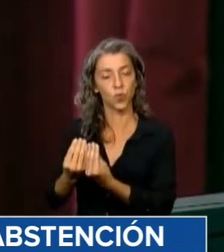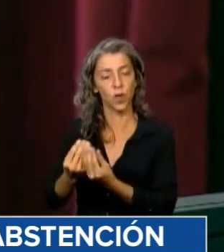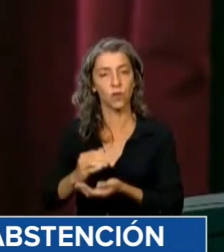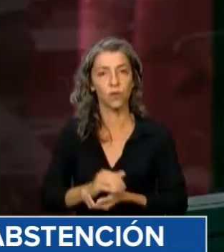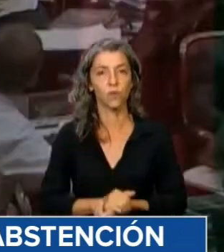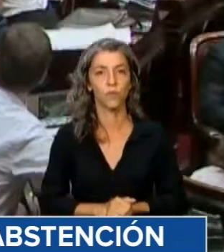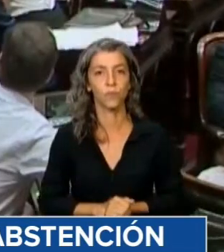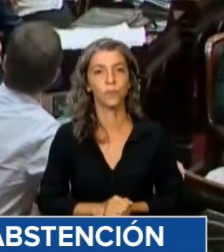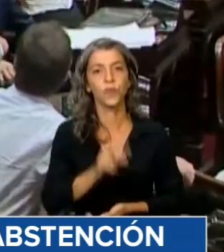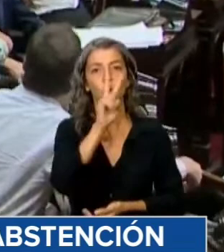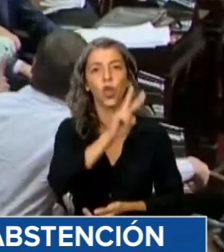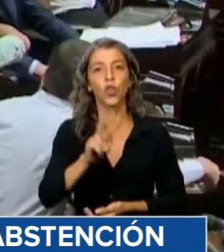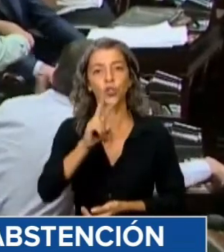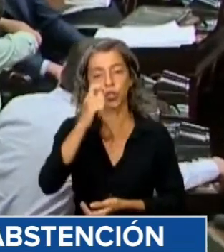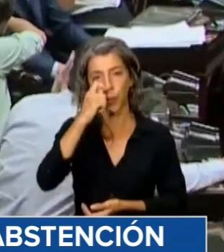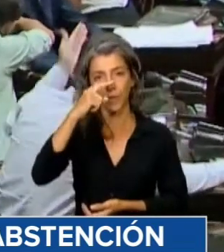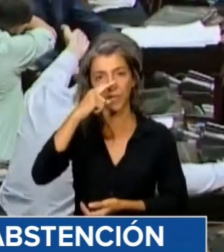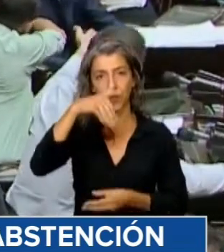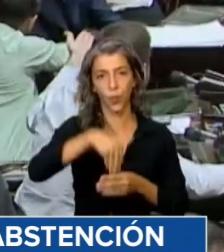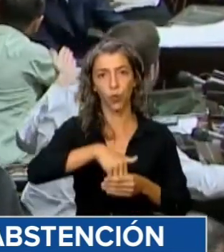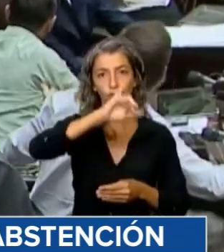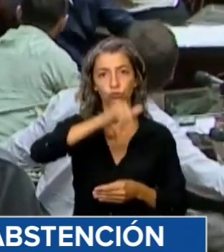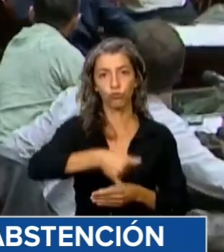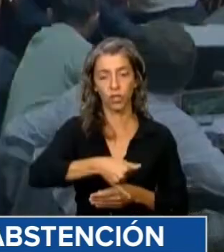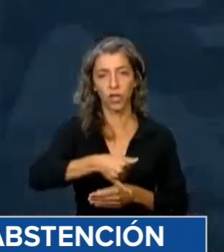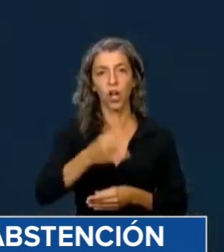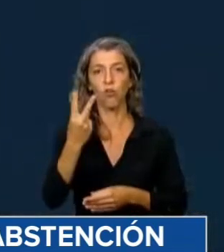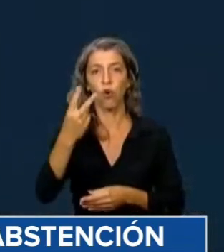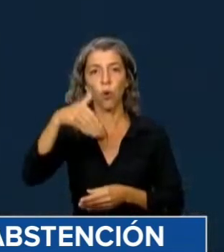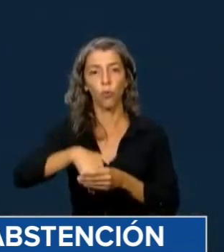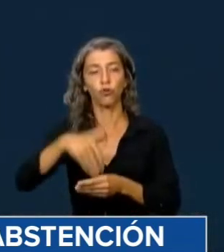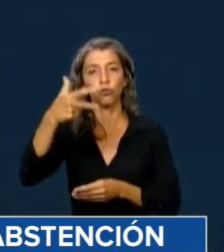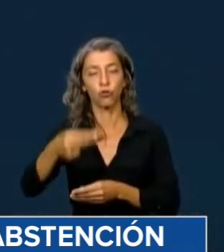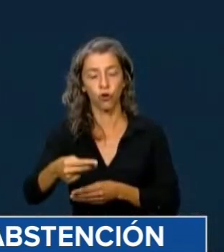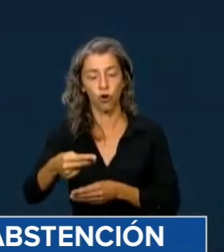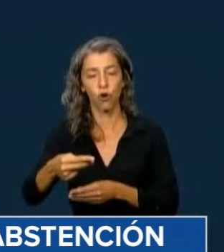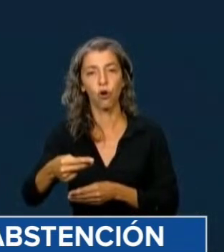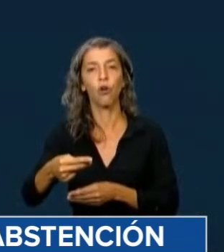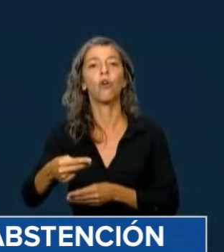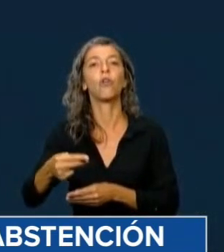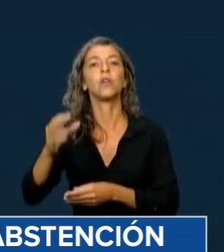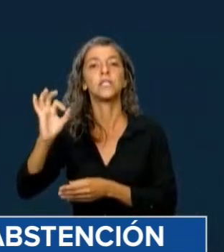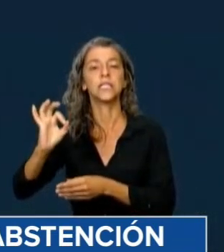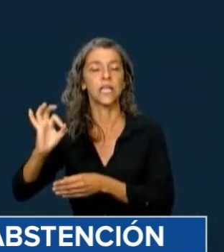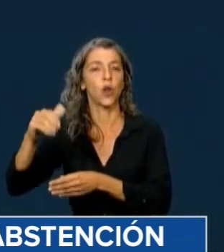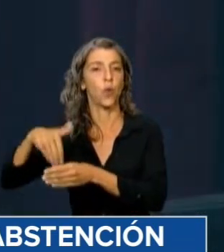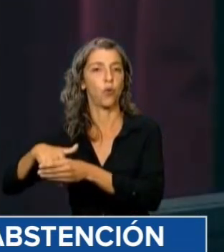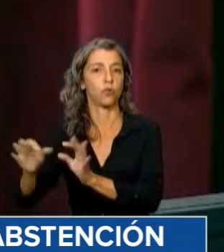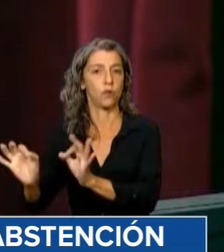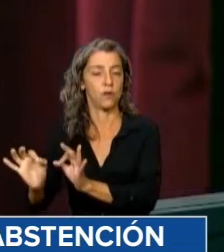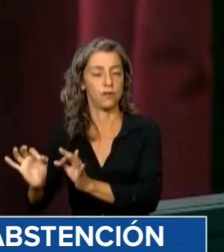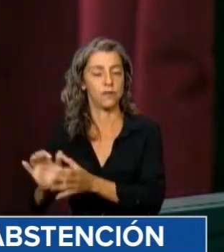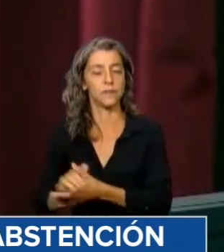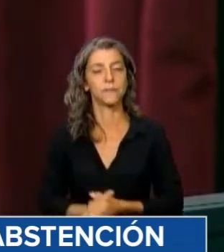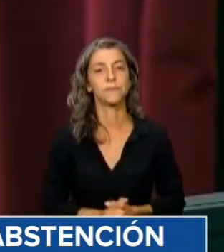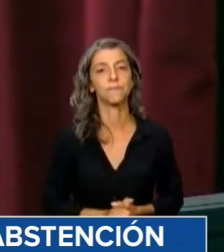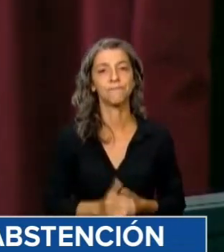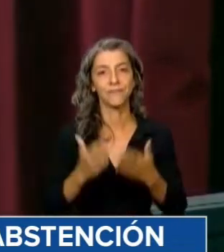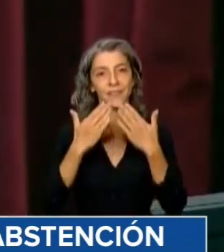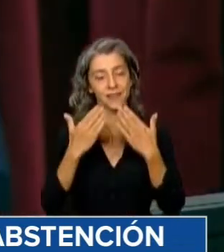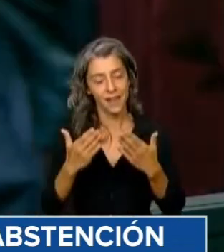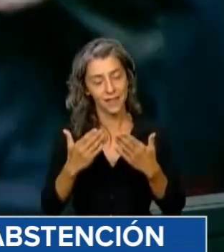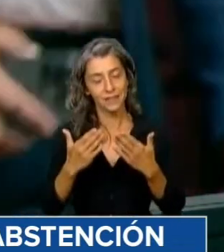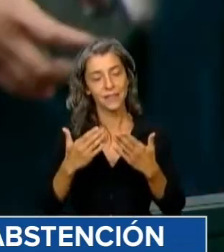votación. 227 afirmativos, 2 negativos, 0 son las abstenciones. Gracias, se